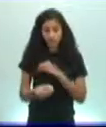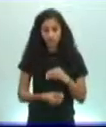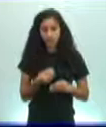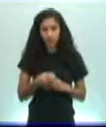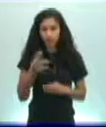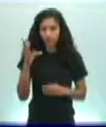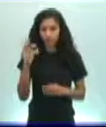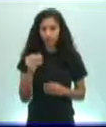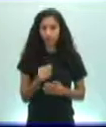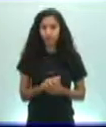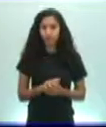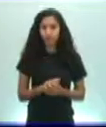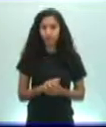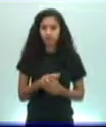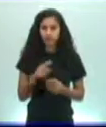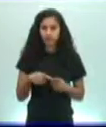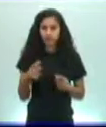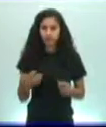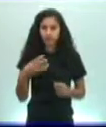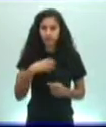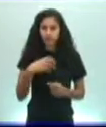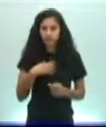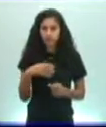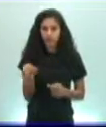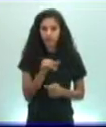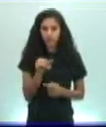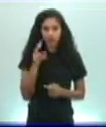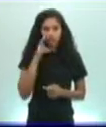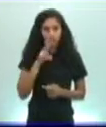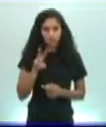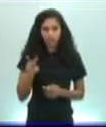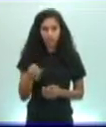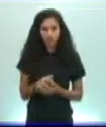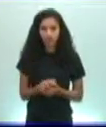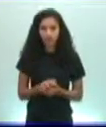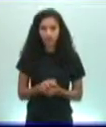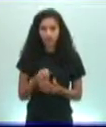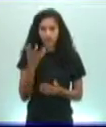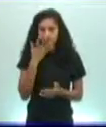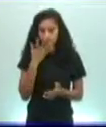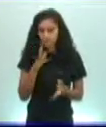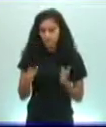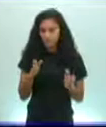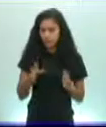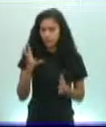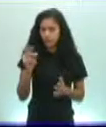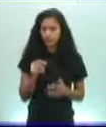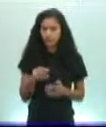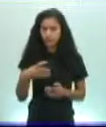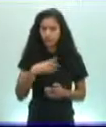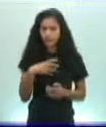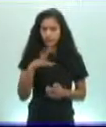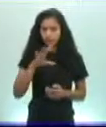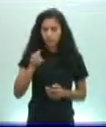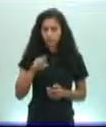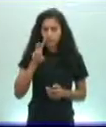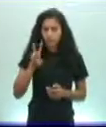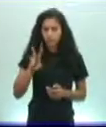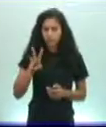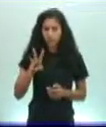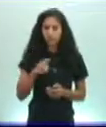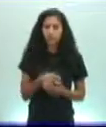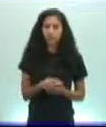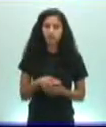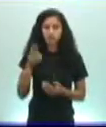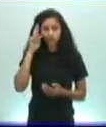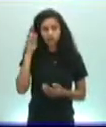valores. Pues tendríamos también que buscar entre qué números está 5,24, recordando que está entre